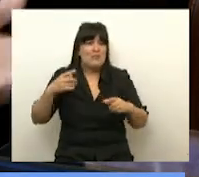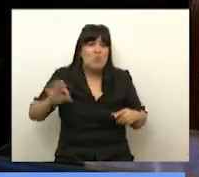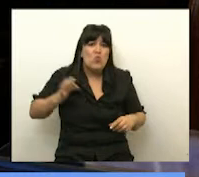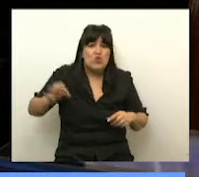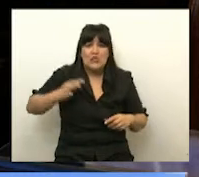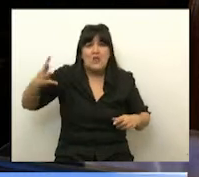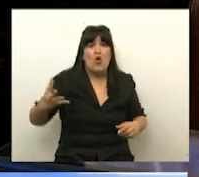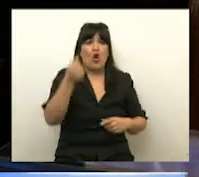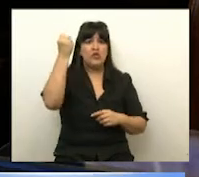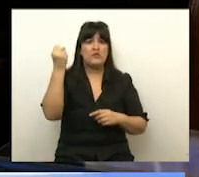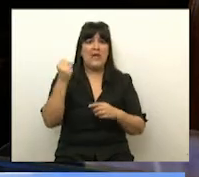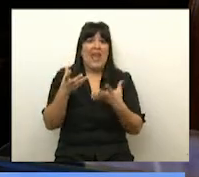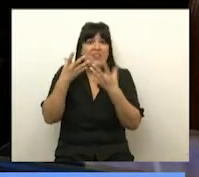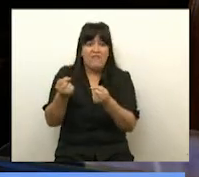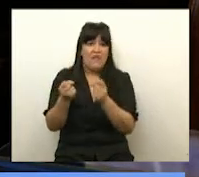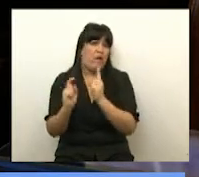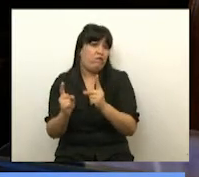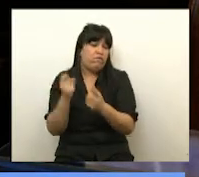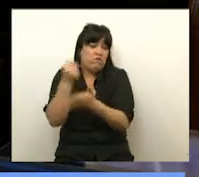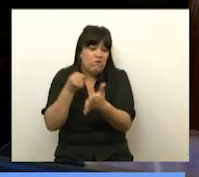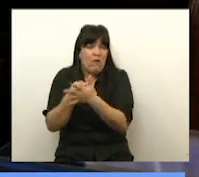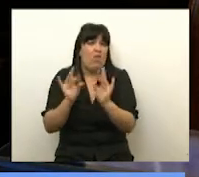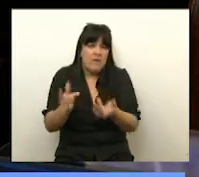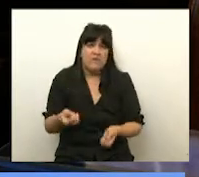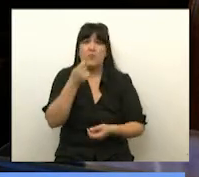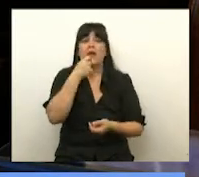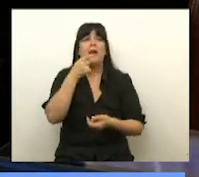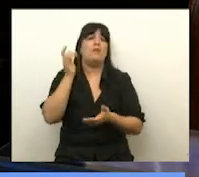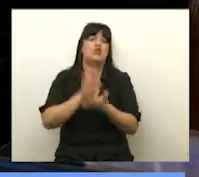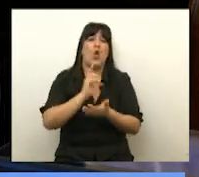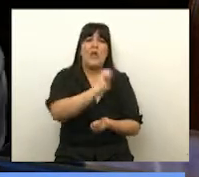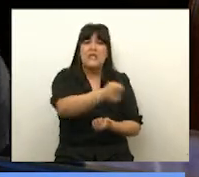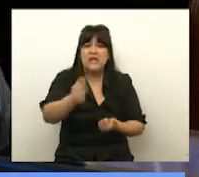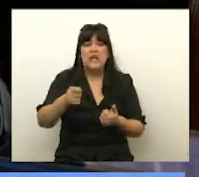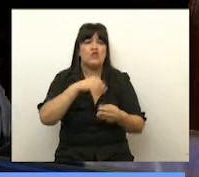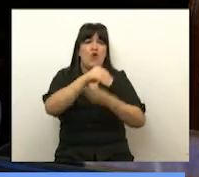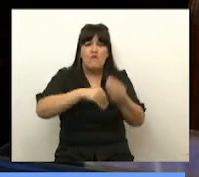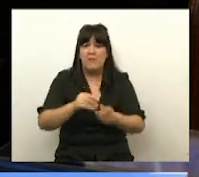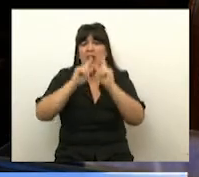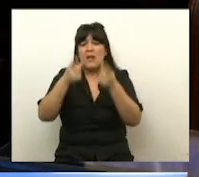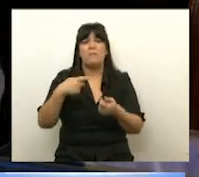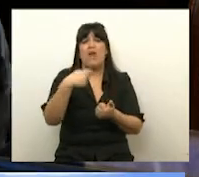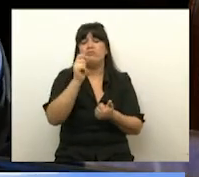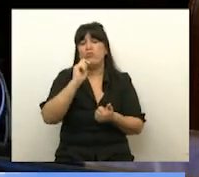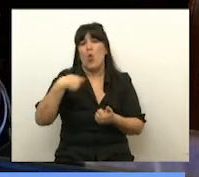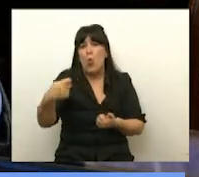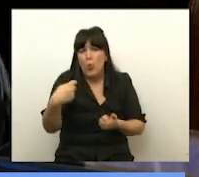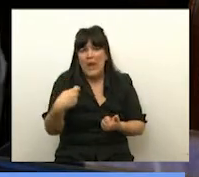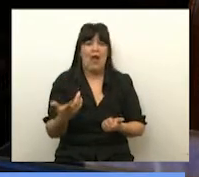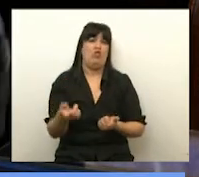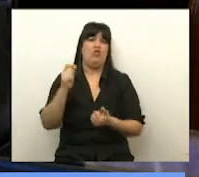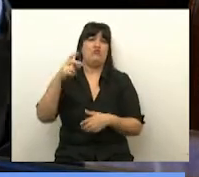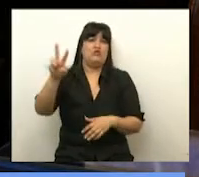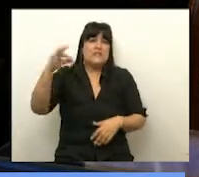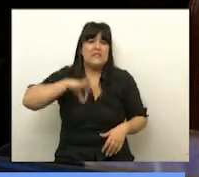años, que es esas compensaciones que tenemos en las asignaciones familiares, que tenemos en nuestros jubilados, que tenemos en nuestros salarios.